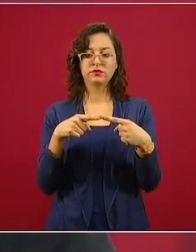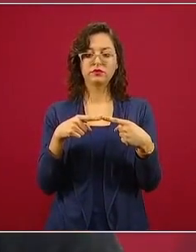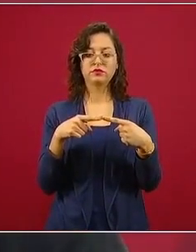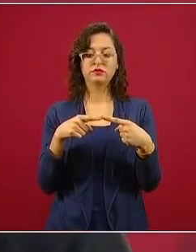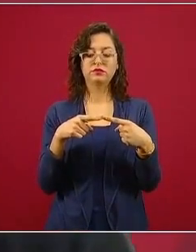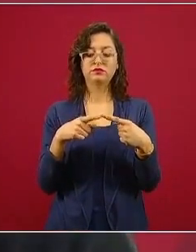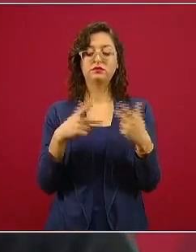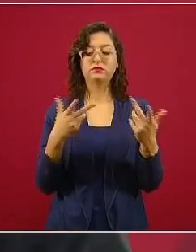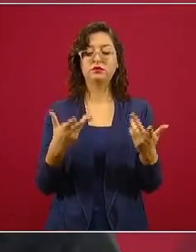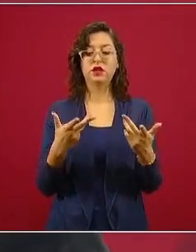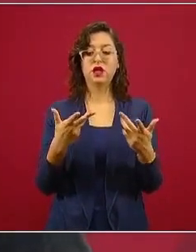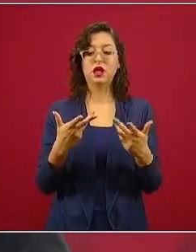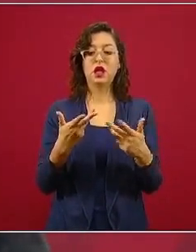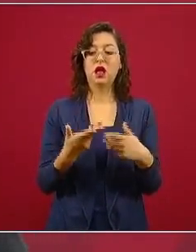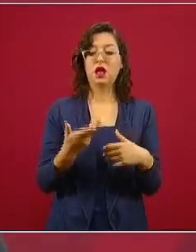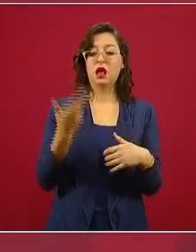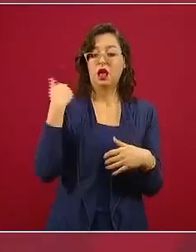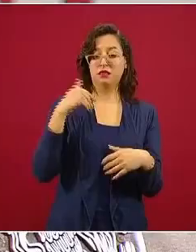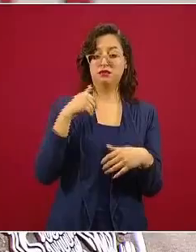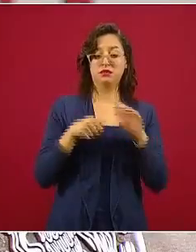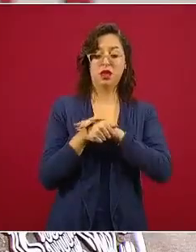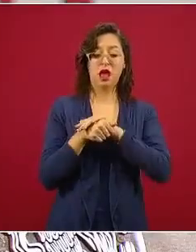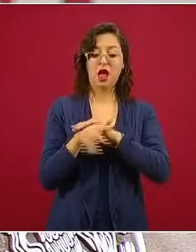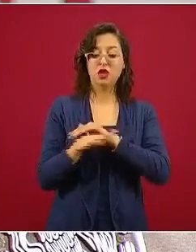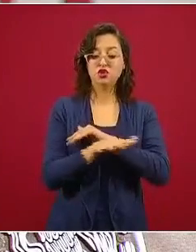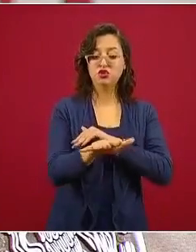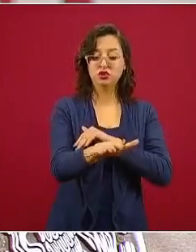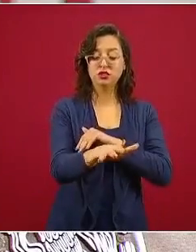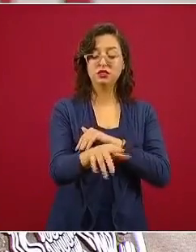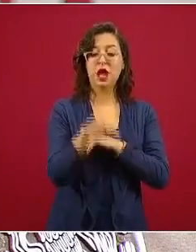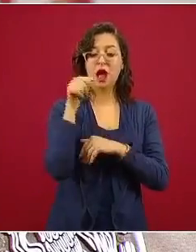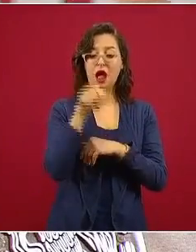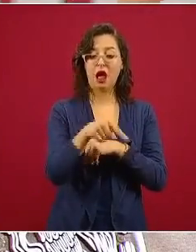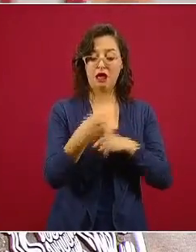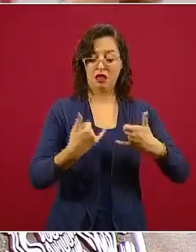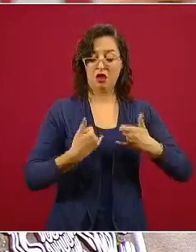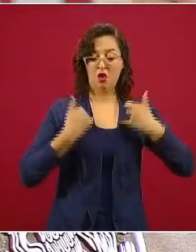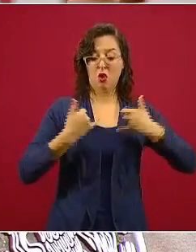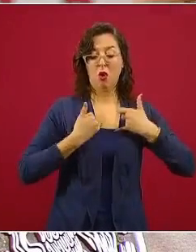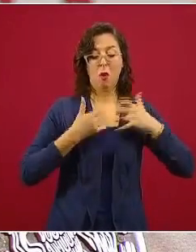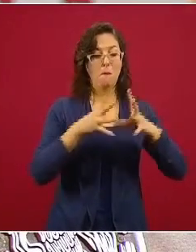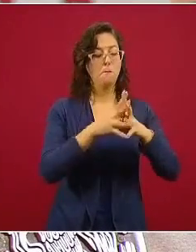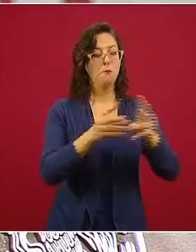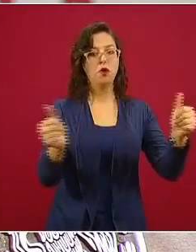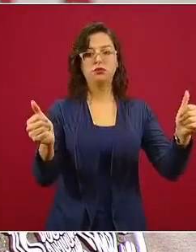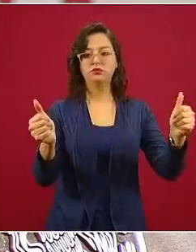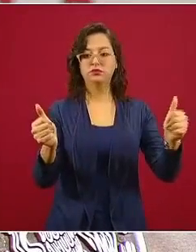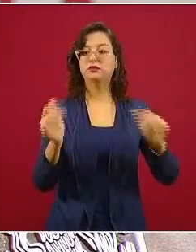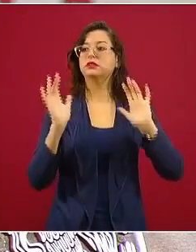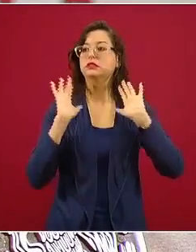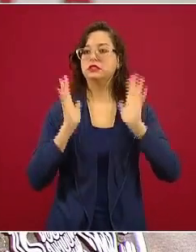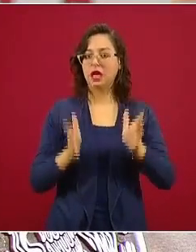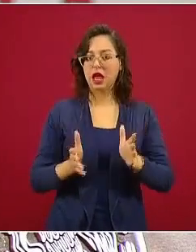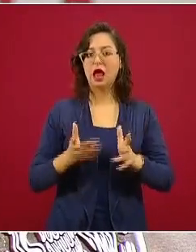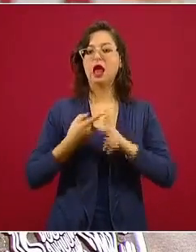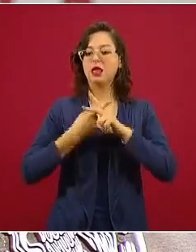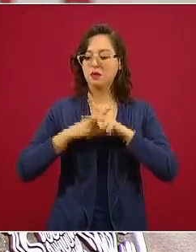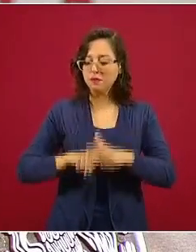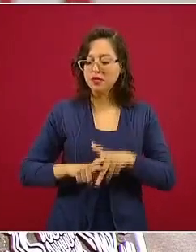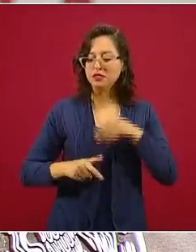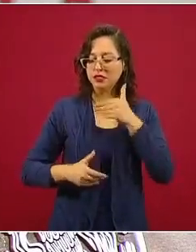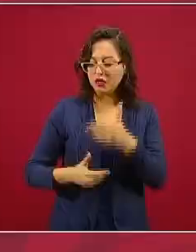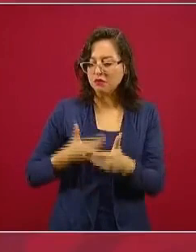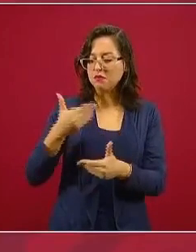jóvenes desaparecidos de Ayotzinapa. Fíjense, hoy en la mañana ya nos